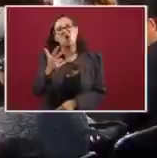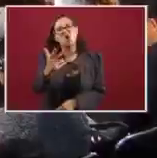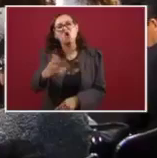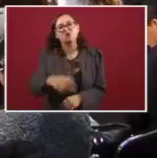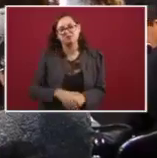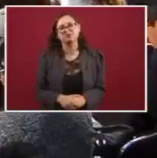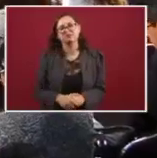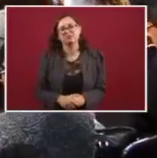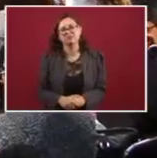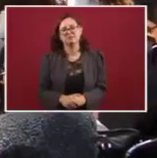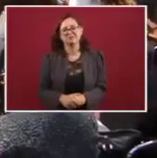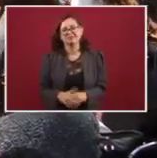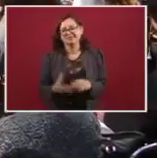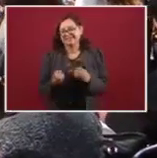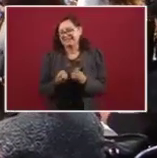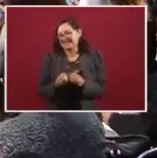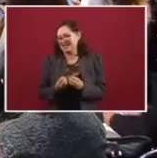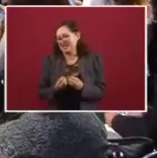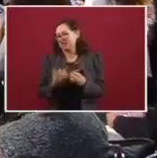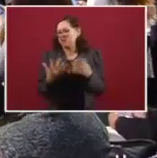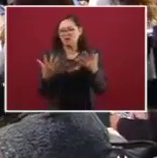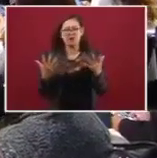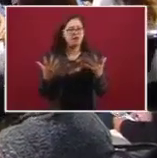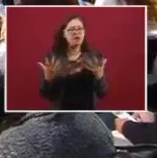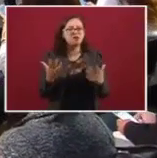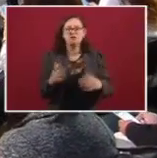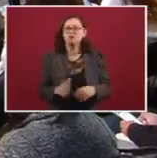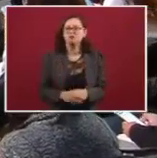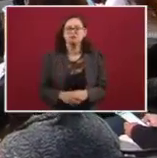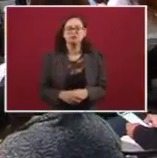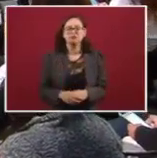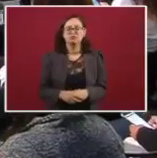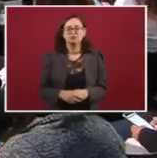Claro que vamos a